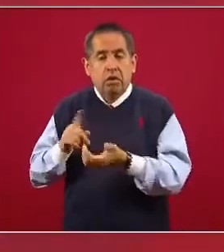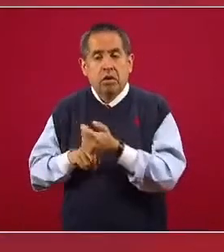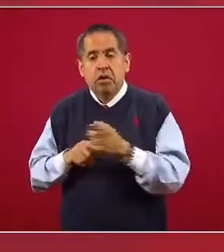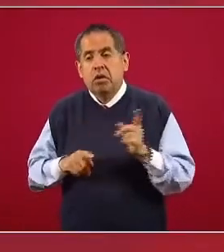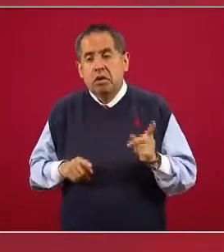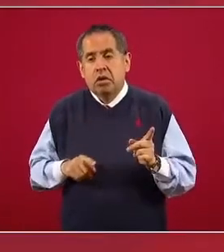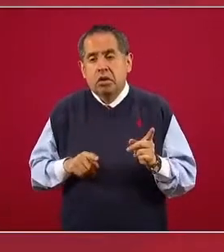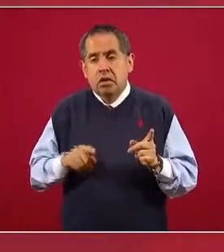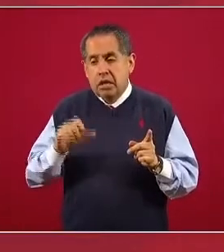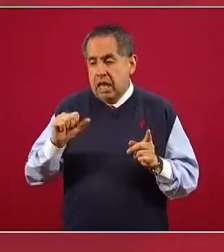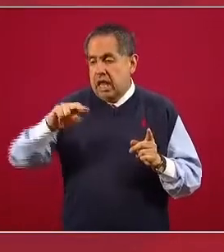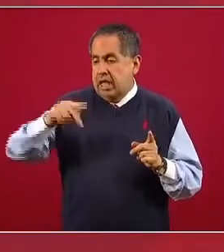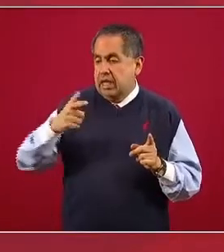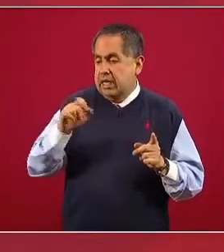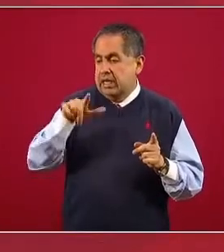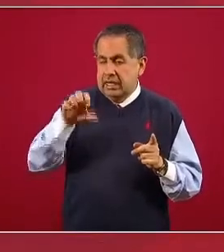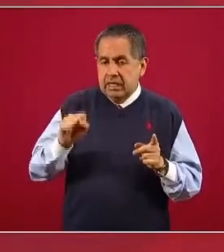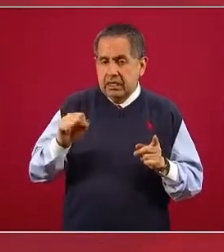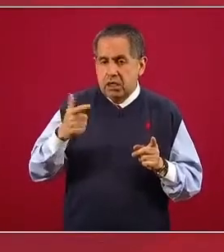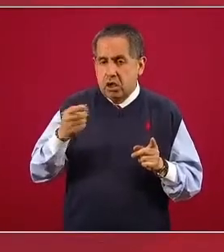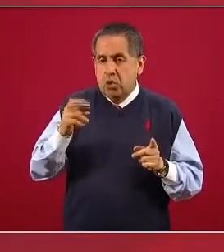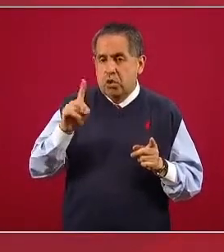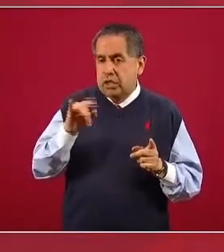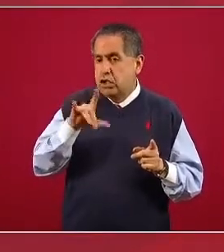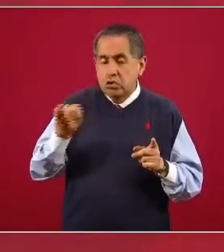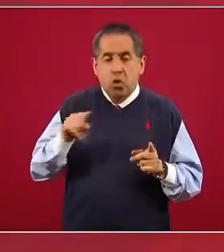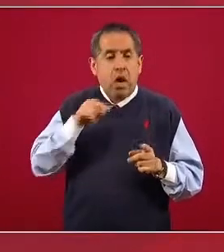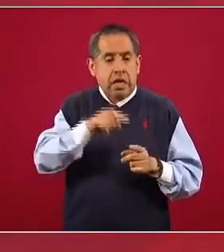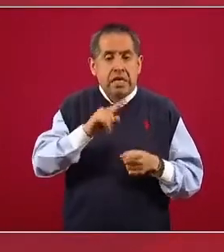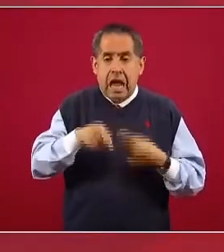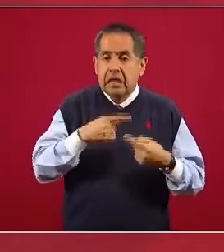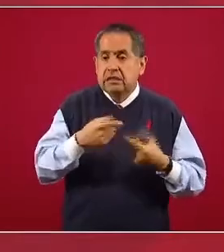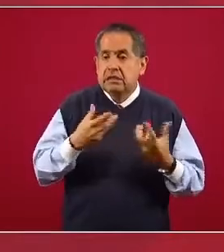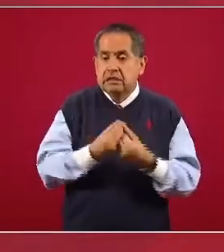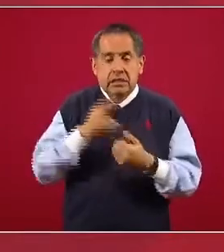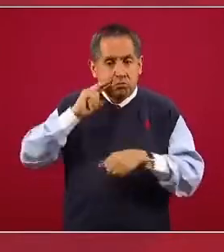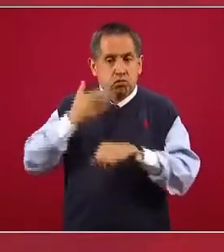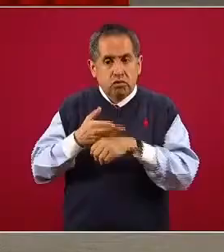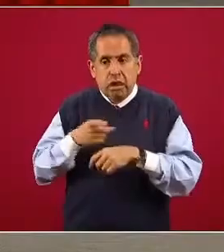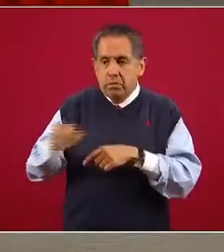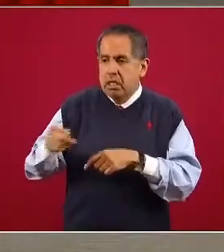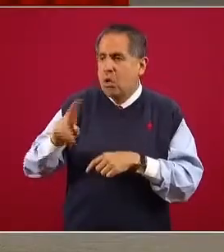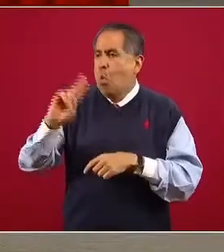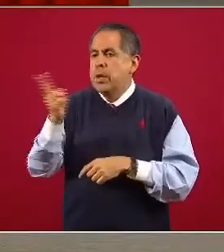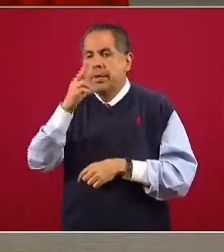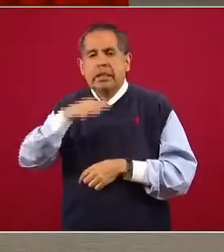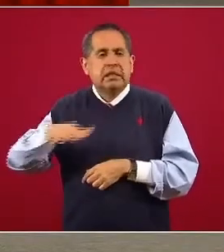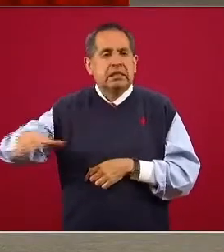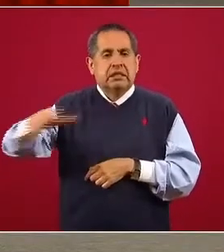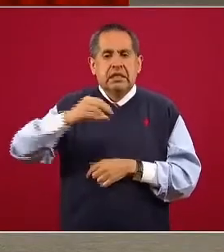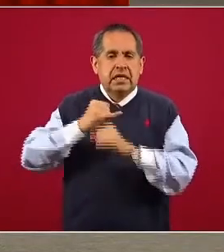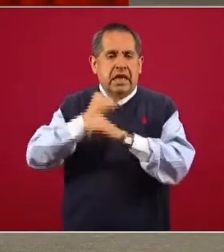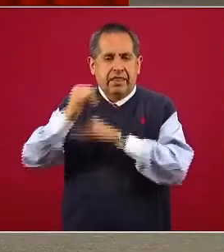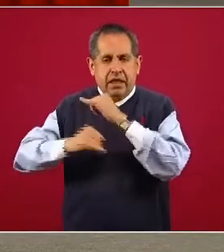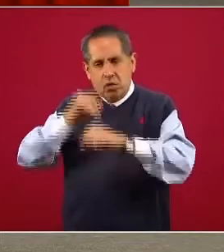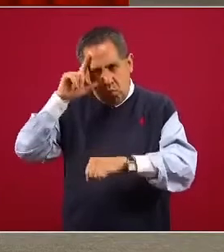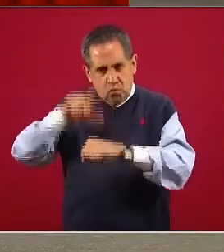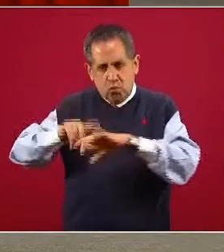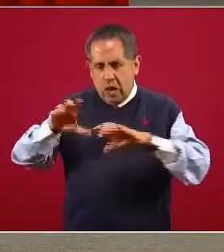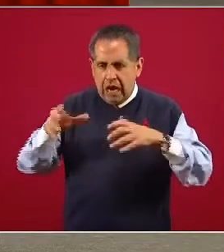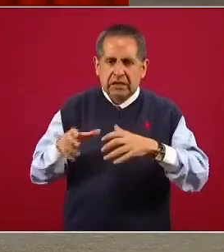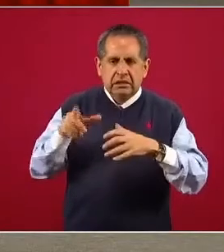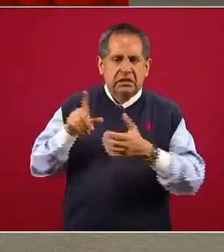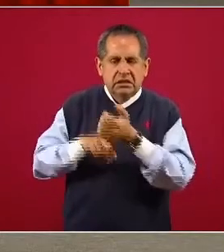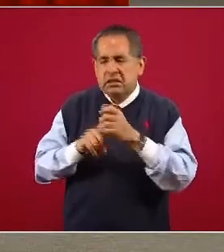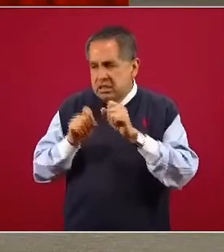compañera Ángeles Gordillo, quien es precisamente la responsable de las universidades interculturales y